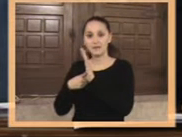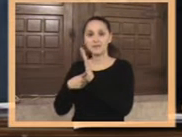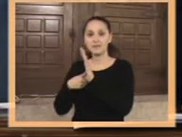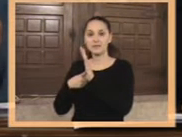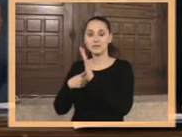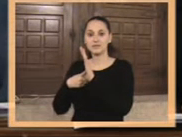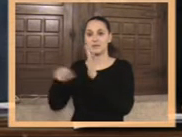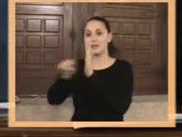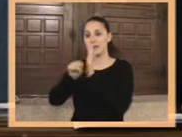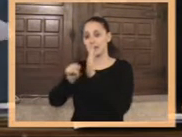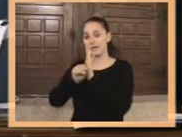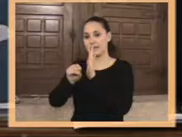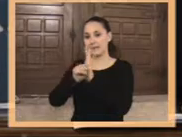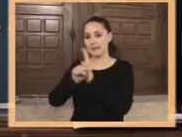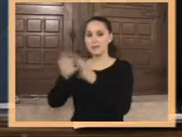ley